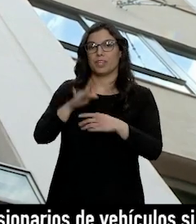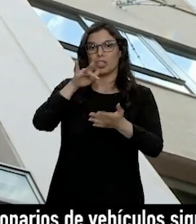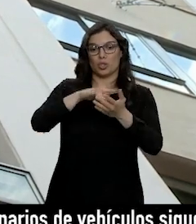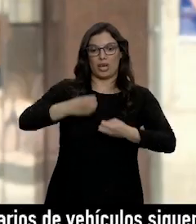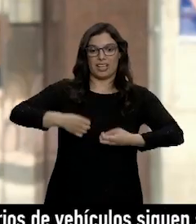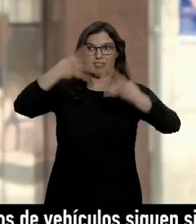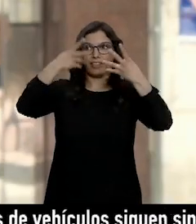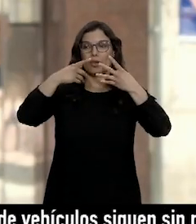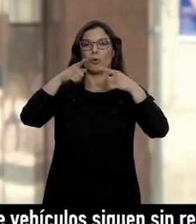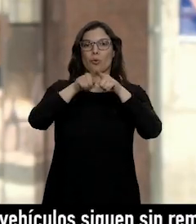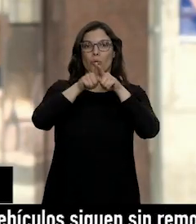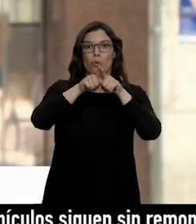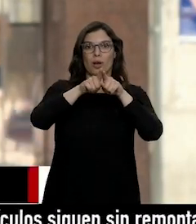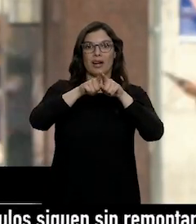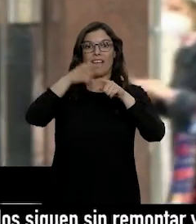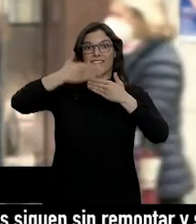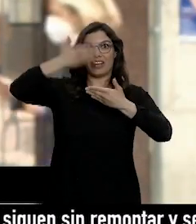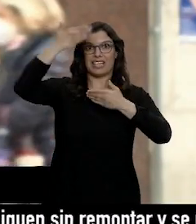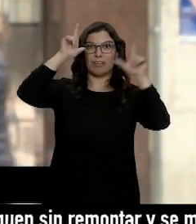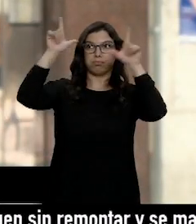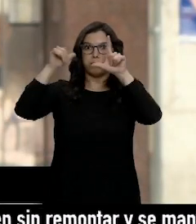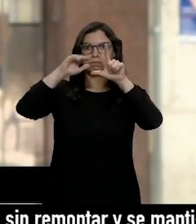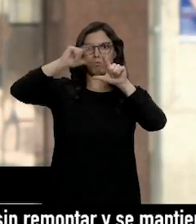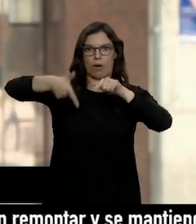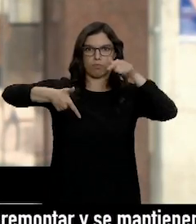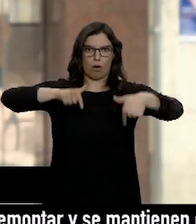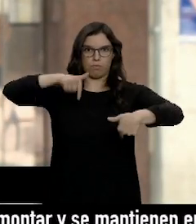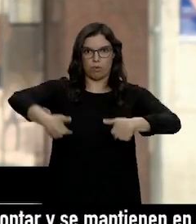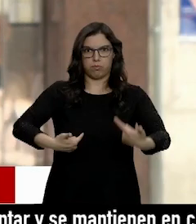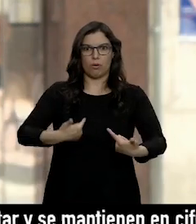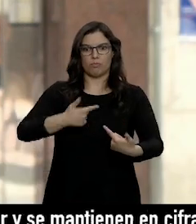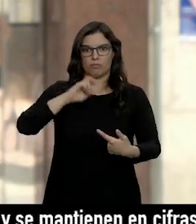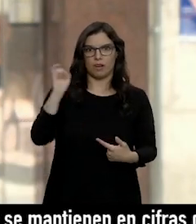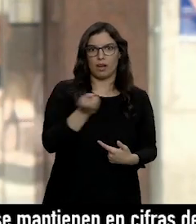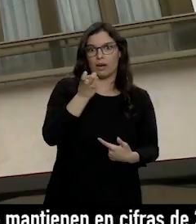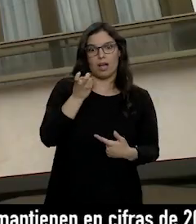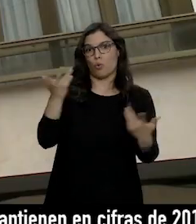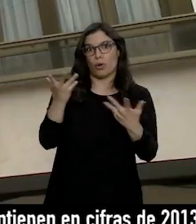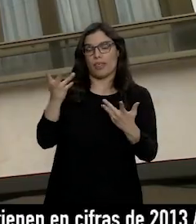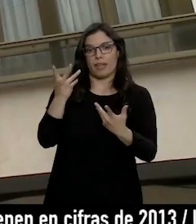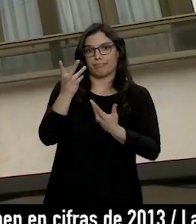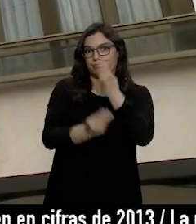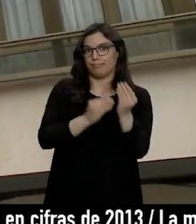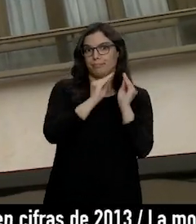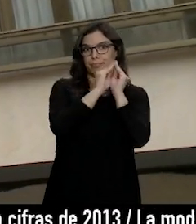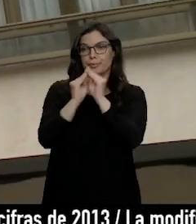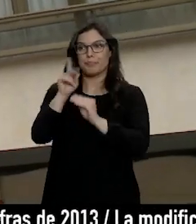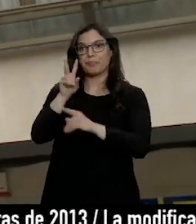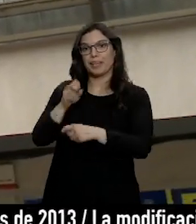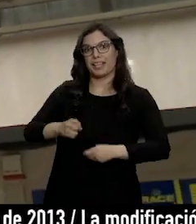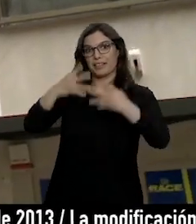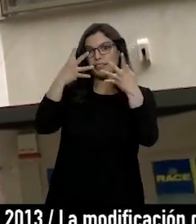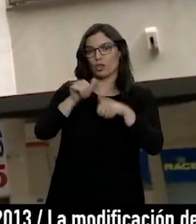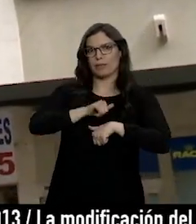desprendieron varias losetas de la fachada que tenemos y bueno, pues tuvimos que actuar de urgencia. En este edificio no